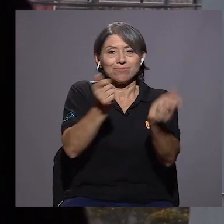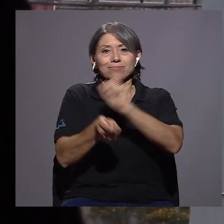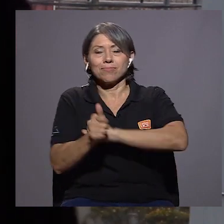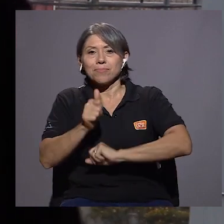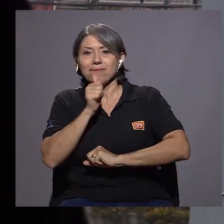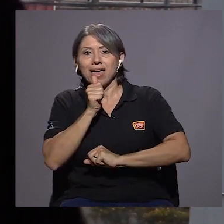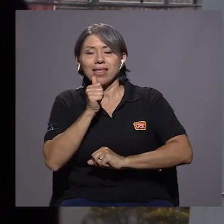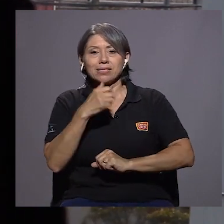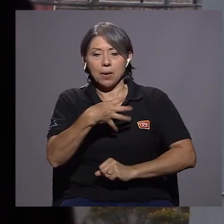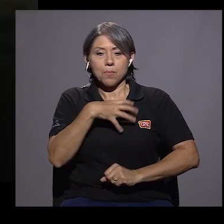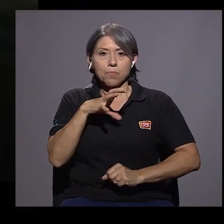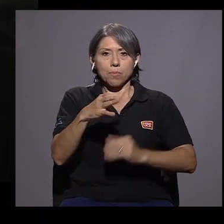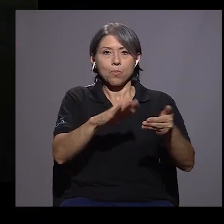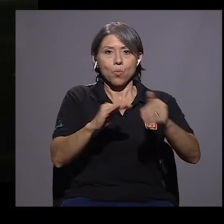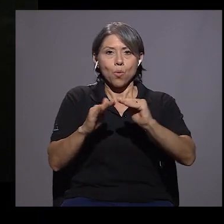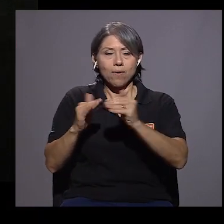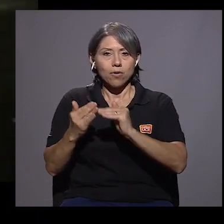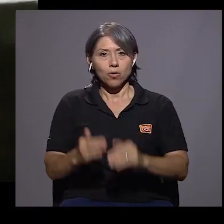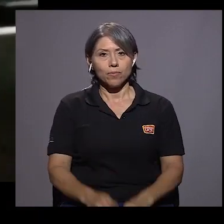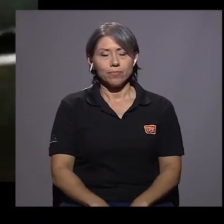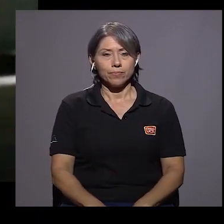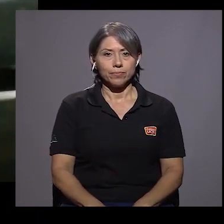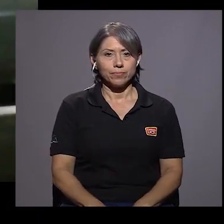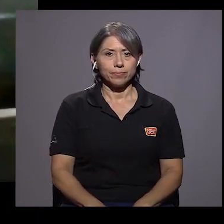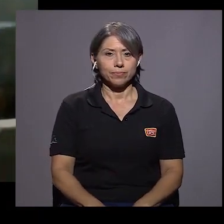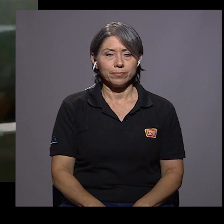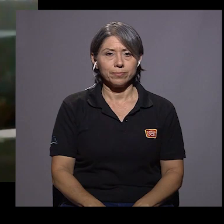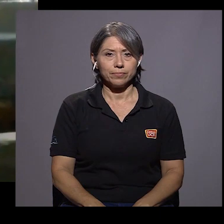públicas, que el pueblo y para el pueblo.